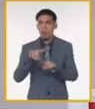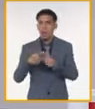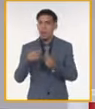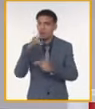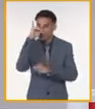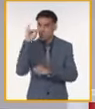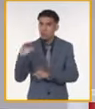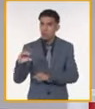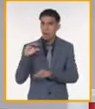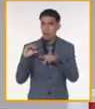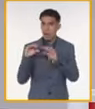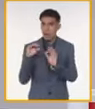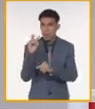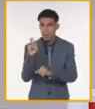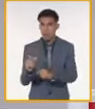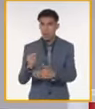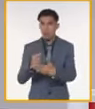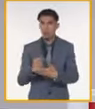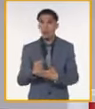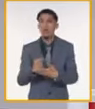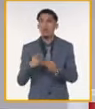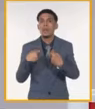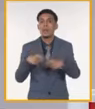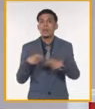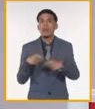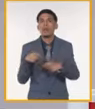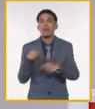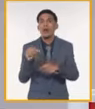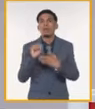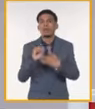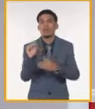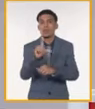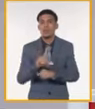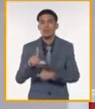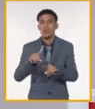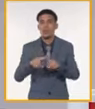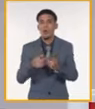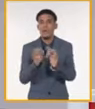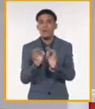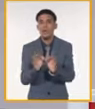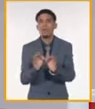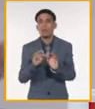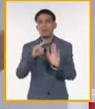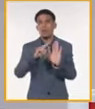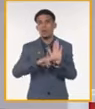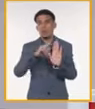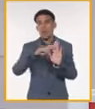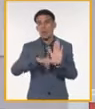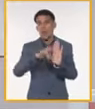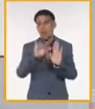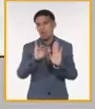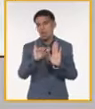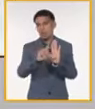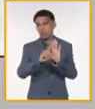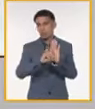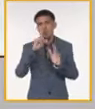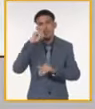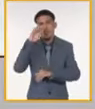titular se rigen en cuanto a la seguridad social por el régimen general de seguridad social Qué quiere decir eso que es como